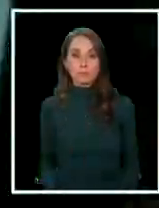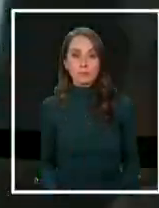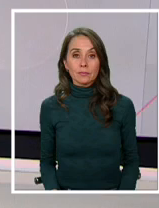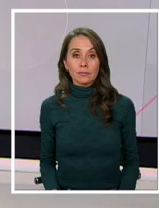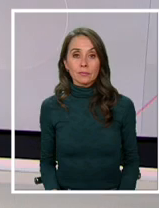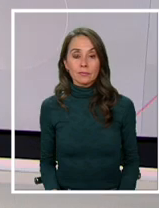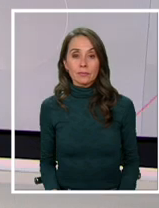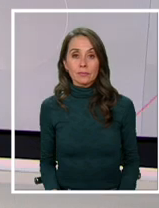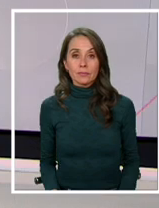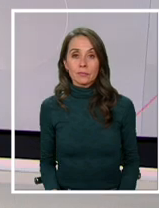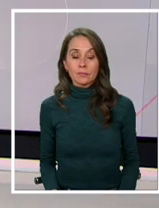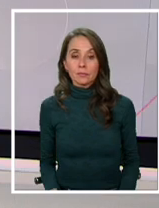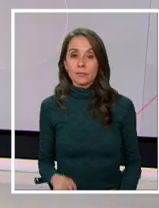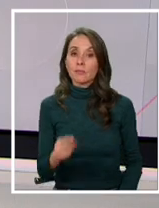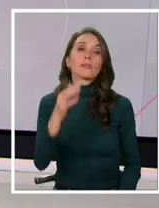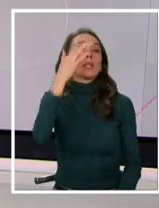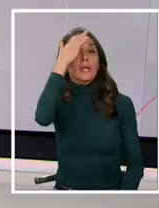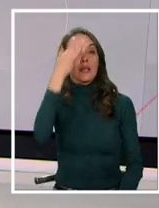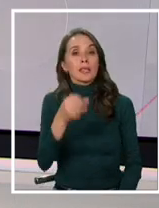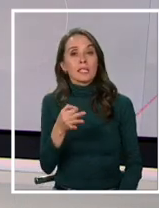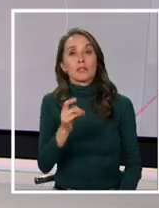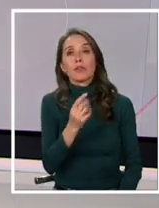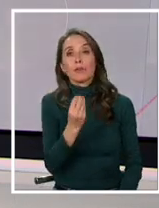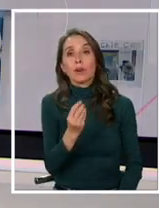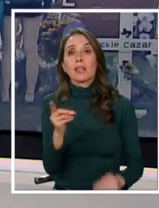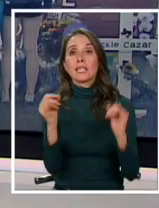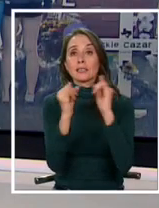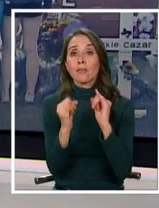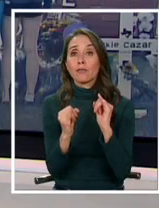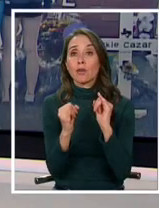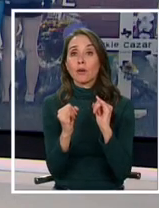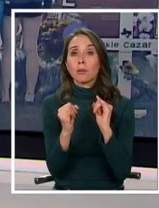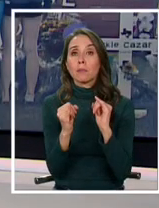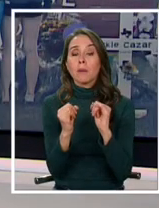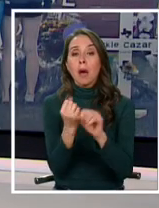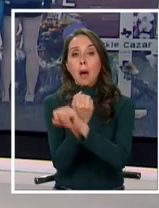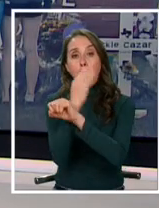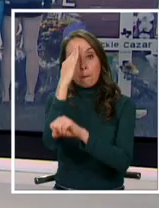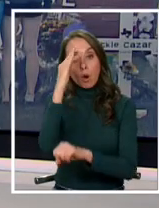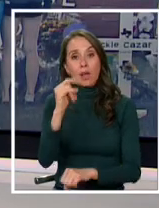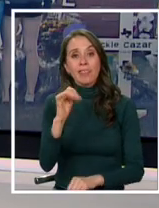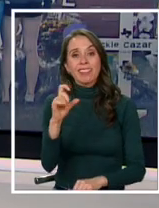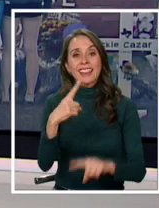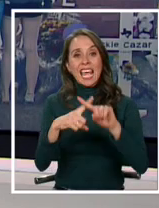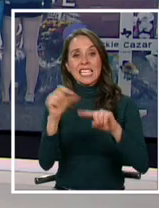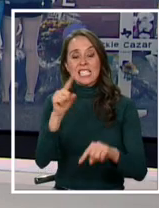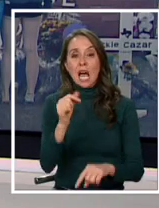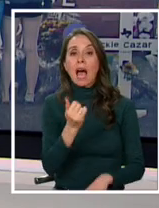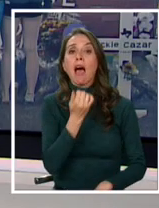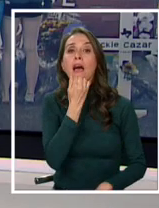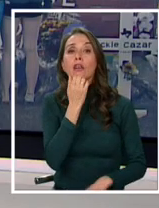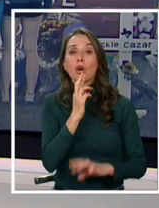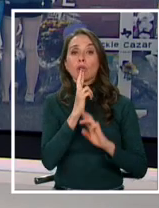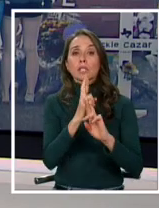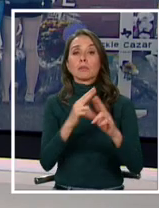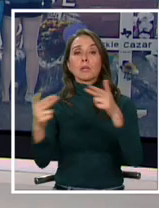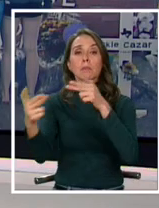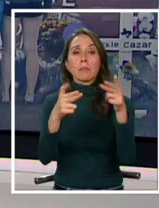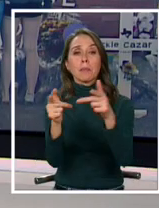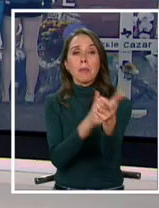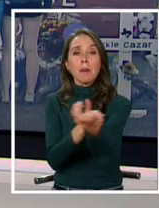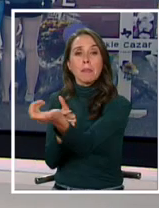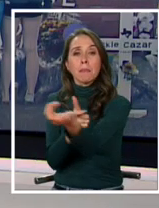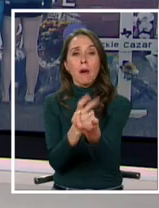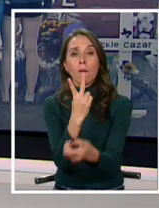preventiva fue una decisión incorrecta de esta forma la policía de Texas reconoció sus errores en la reacción tras el tiroteo que dejó 21